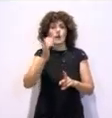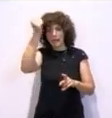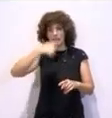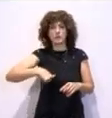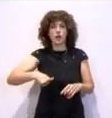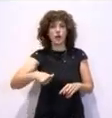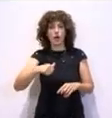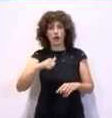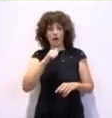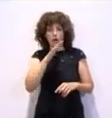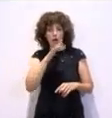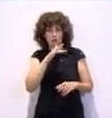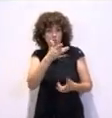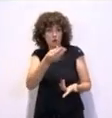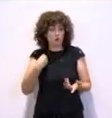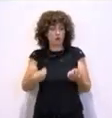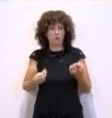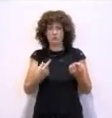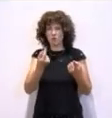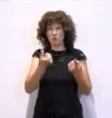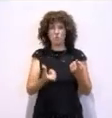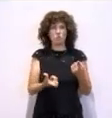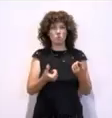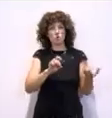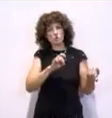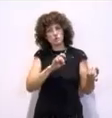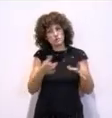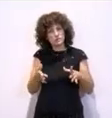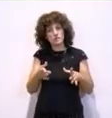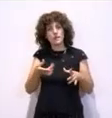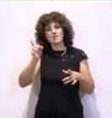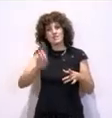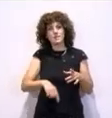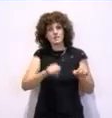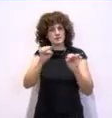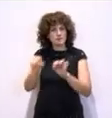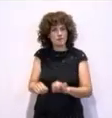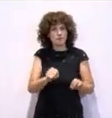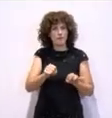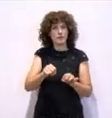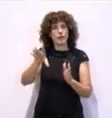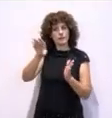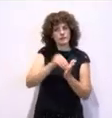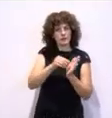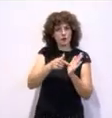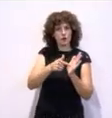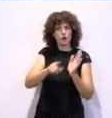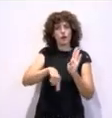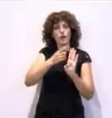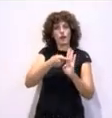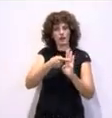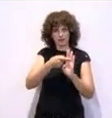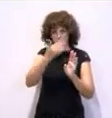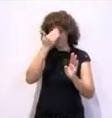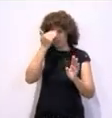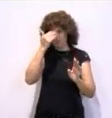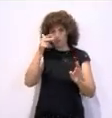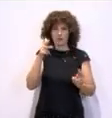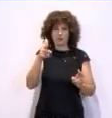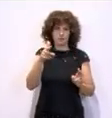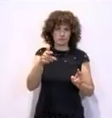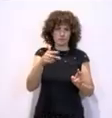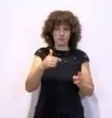Espolón. Pues esto es un poco lo que también se defiende y se recoge en esa Ley de Memoria Democrática, que es a lo que